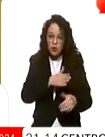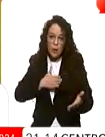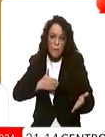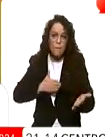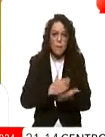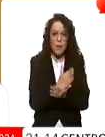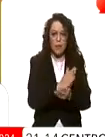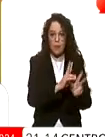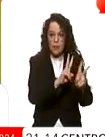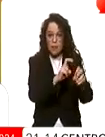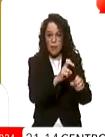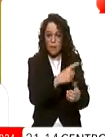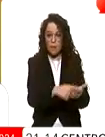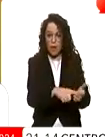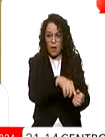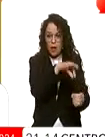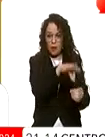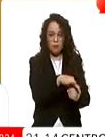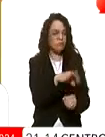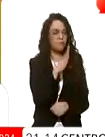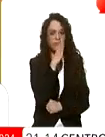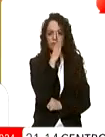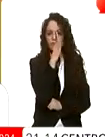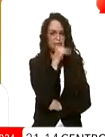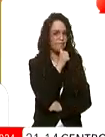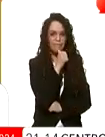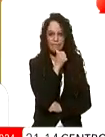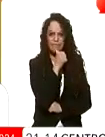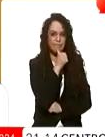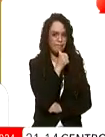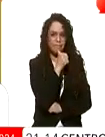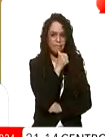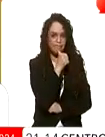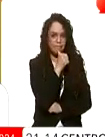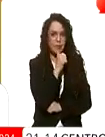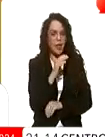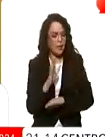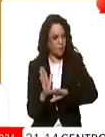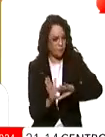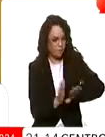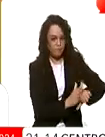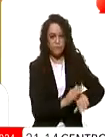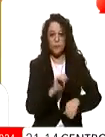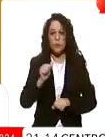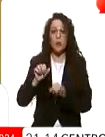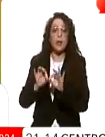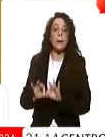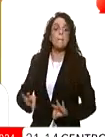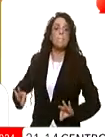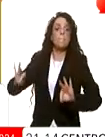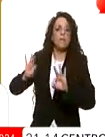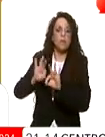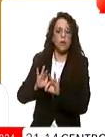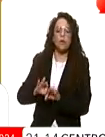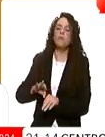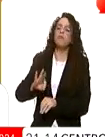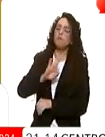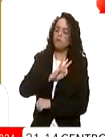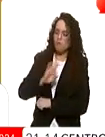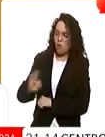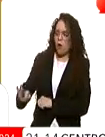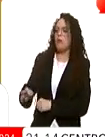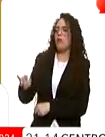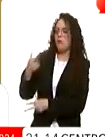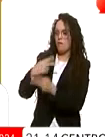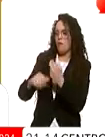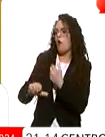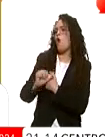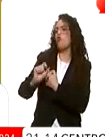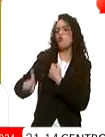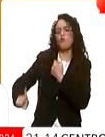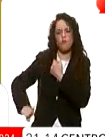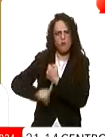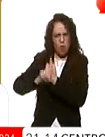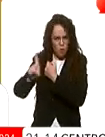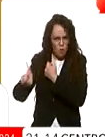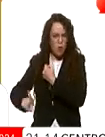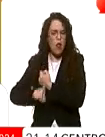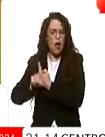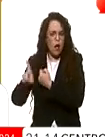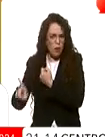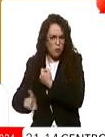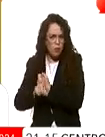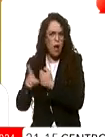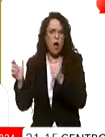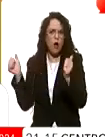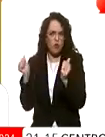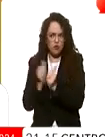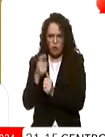es importante hacer notar es que puede haber esta y otros conflictos para, digamos, entre órganos del